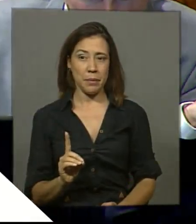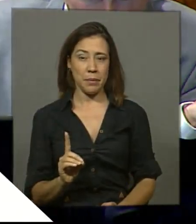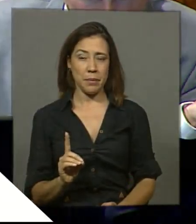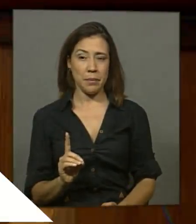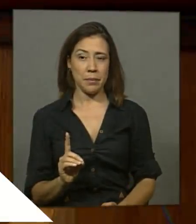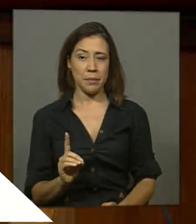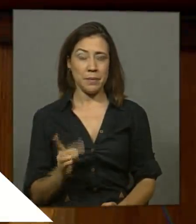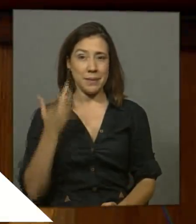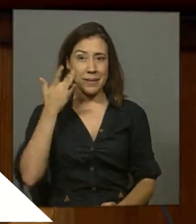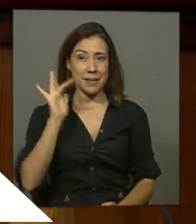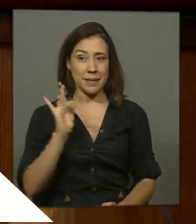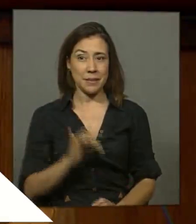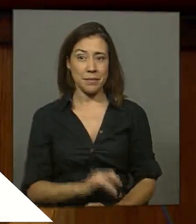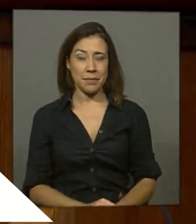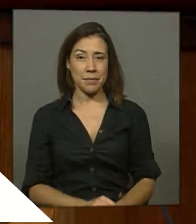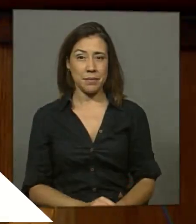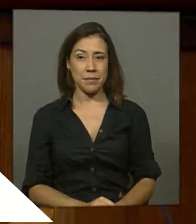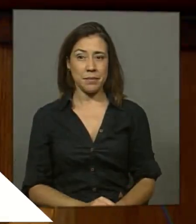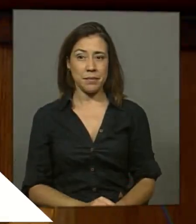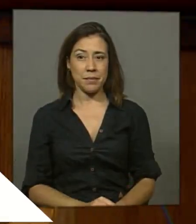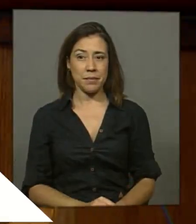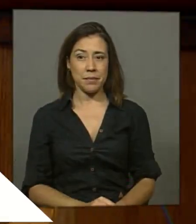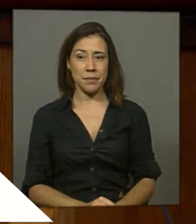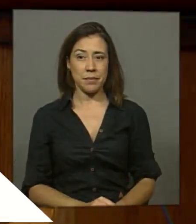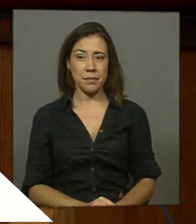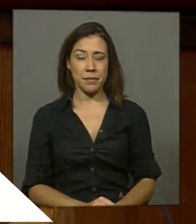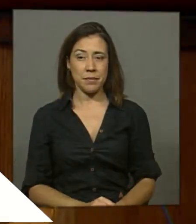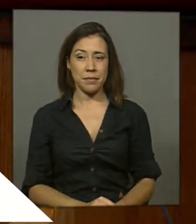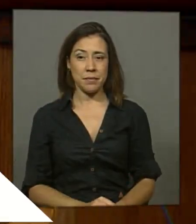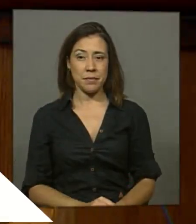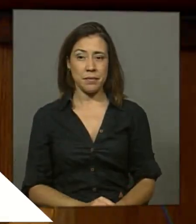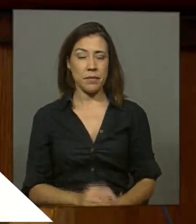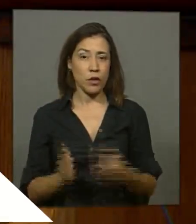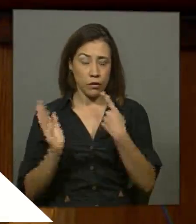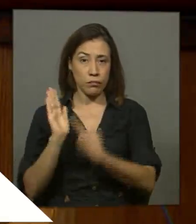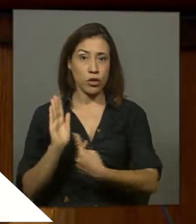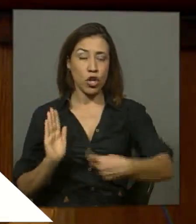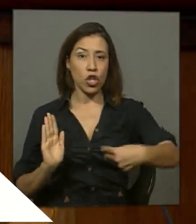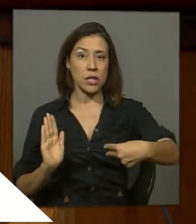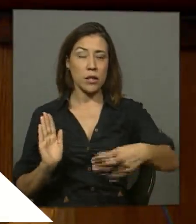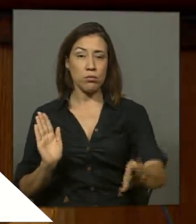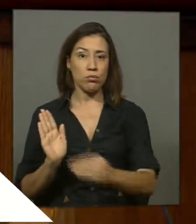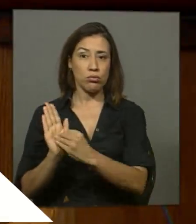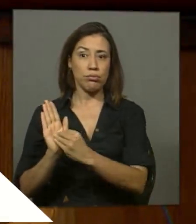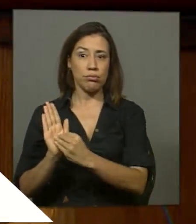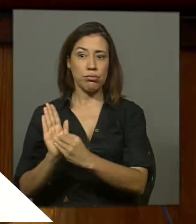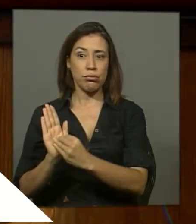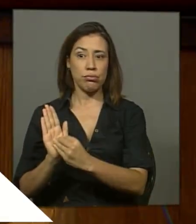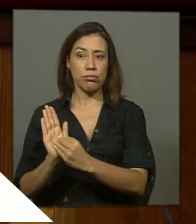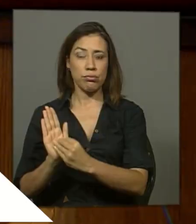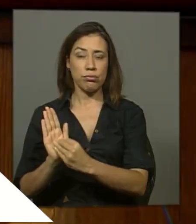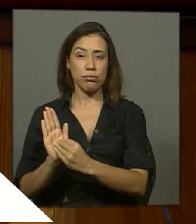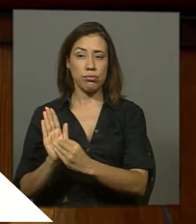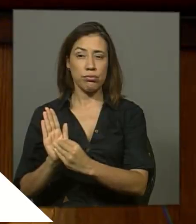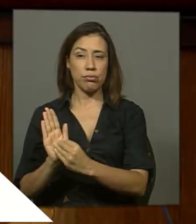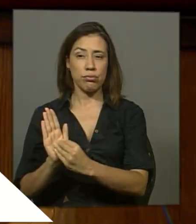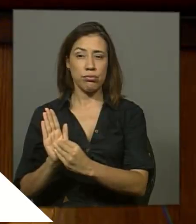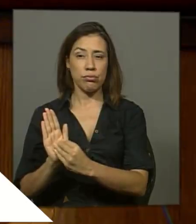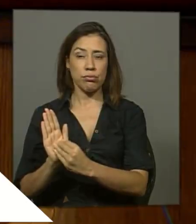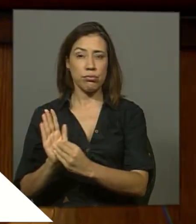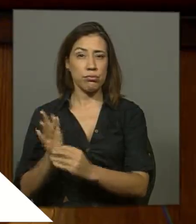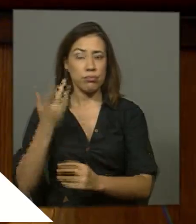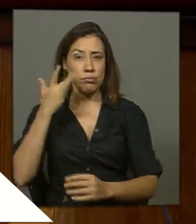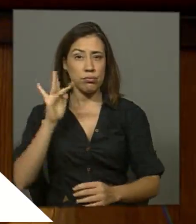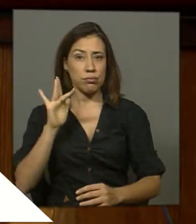de Chicago apareció la siguiente noticia que la ciudad de